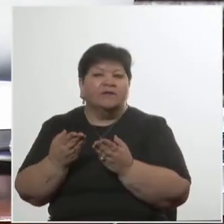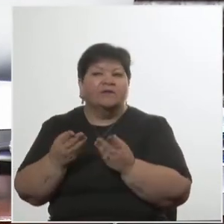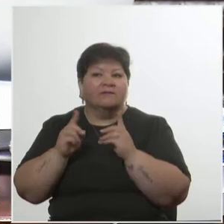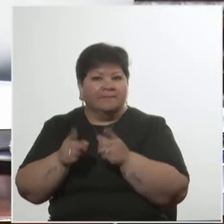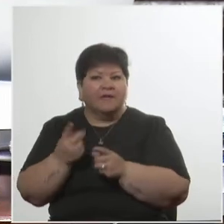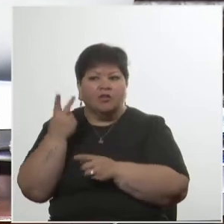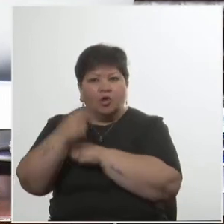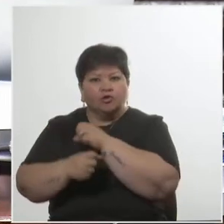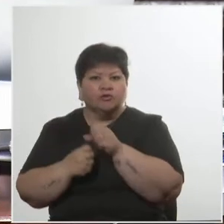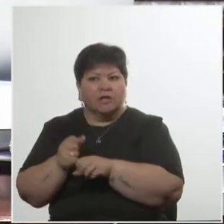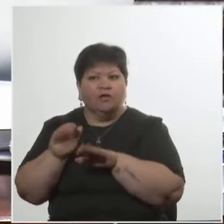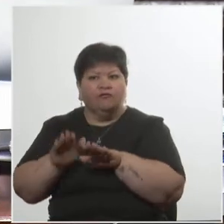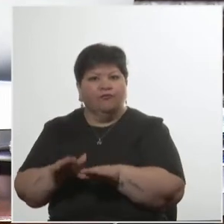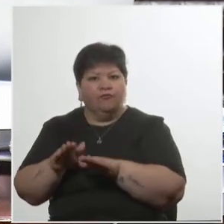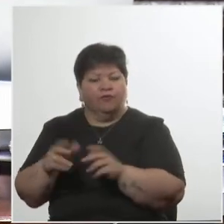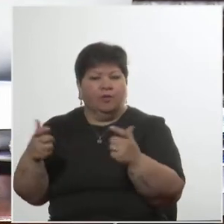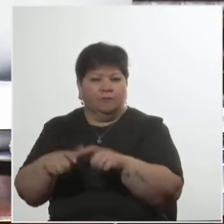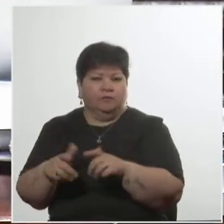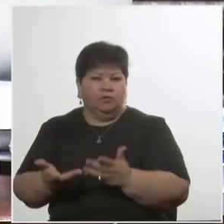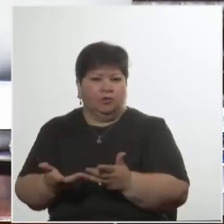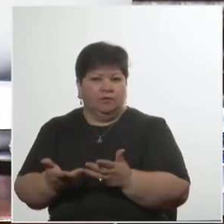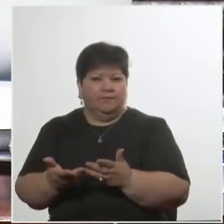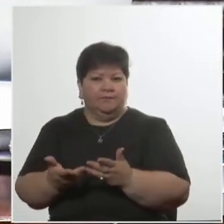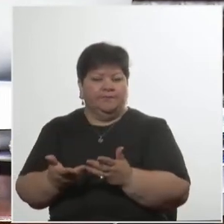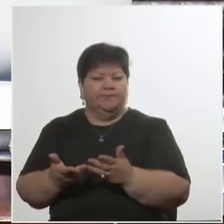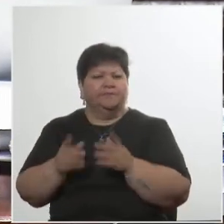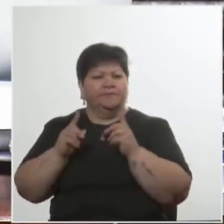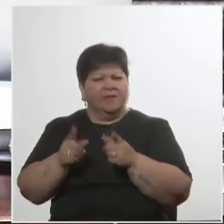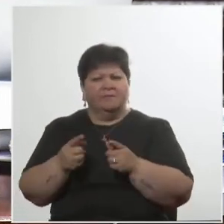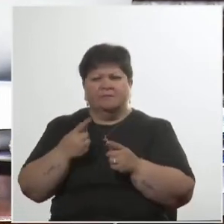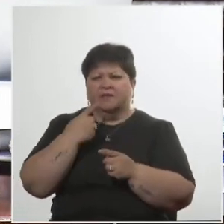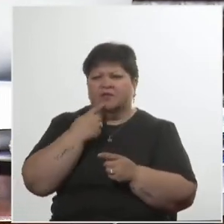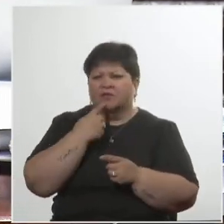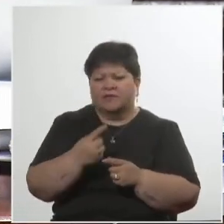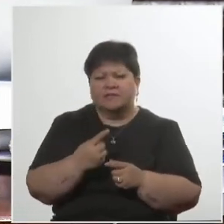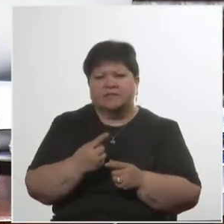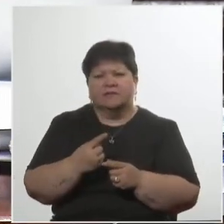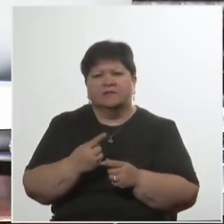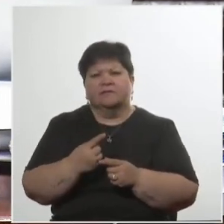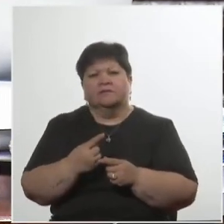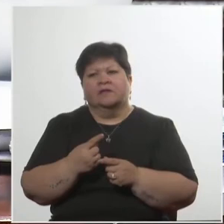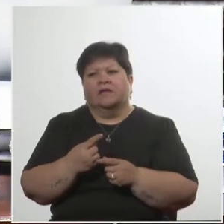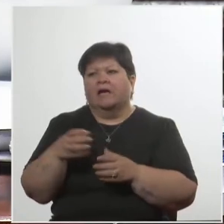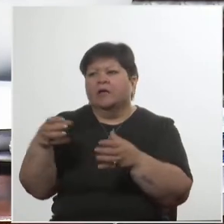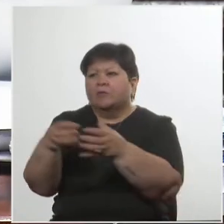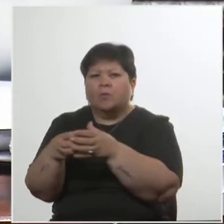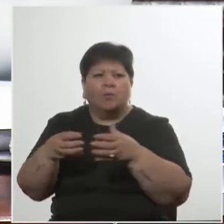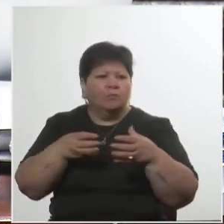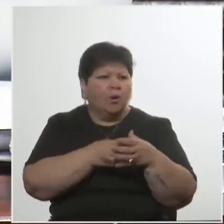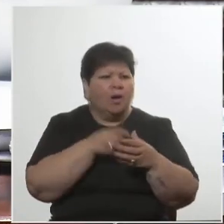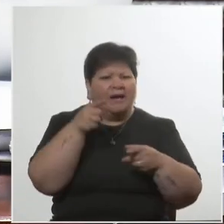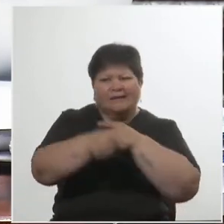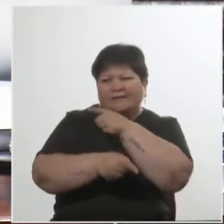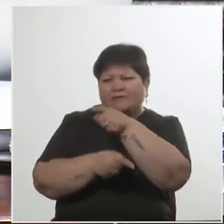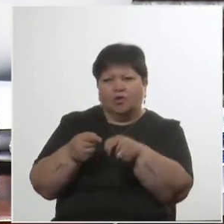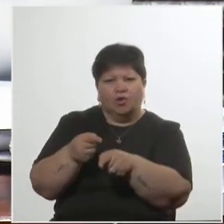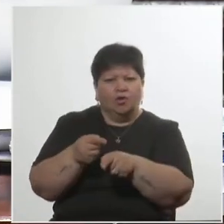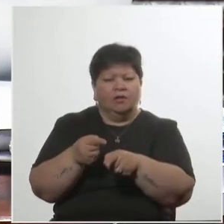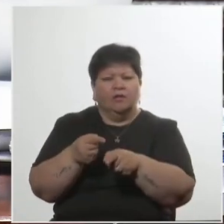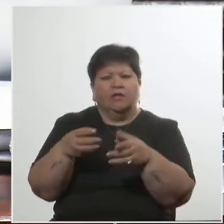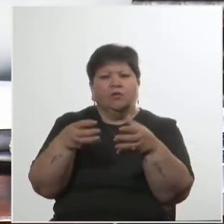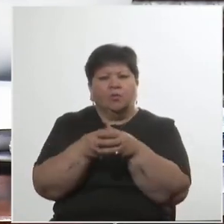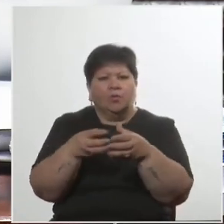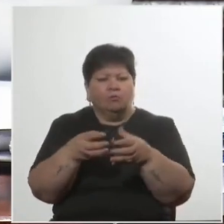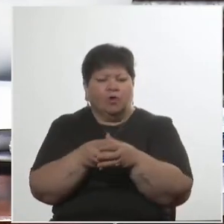tratado se objeta que no se identifica a los grupos agresores agresores y que hubo grupos también